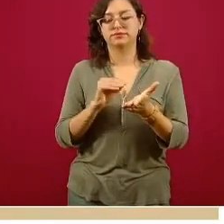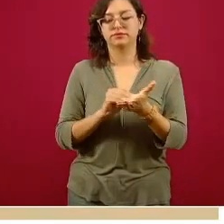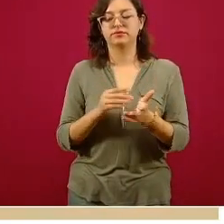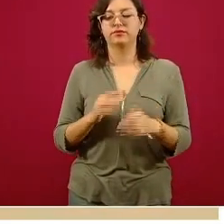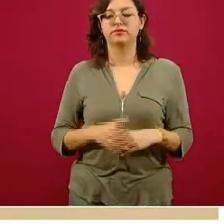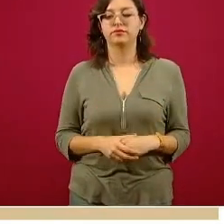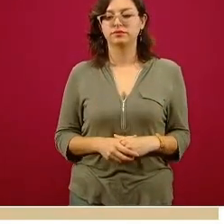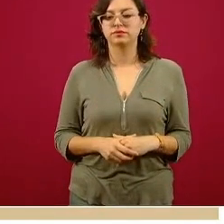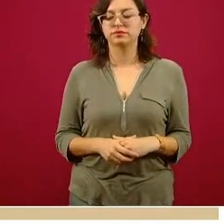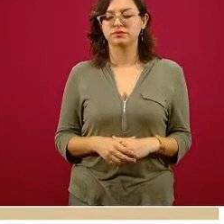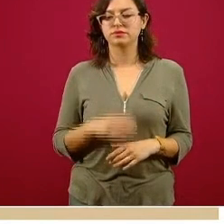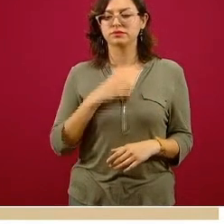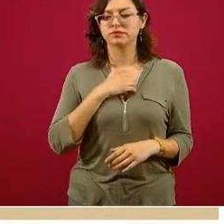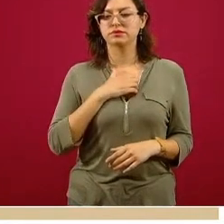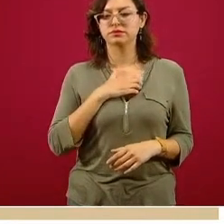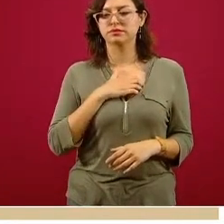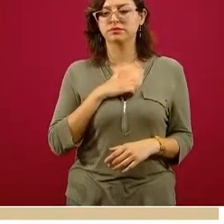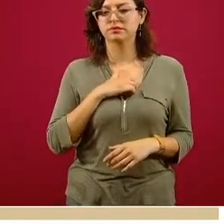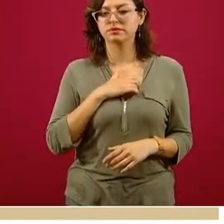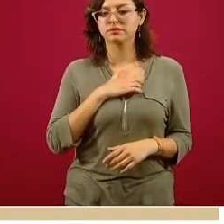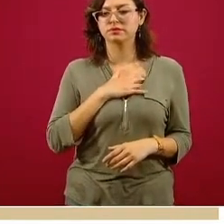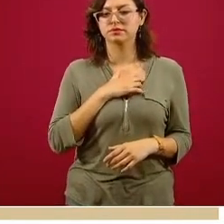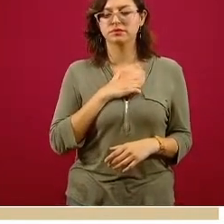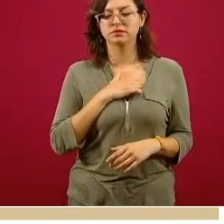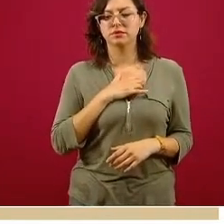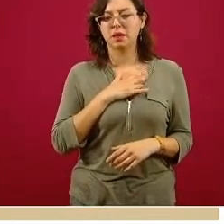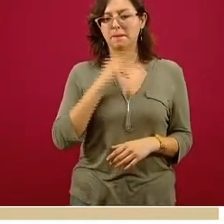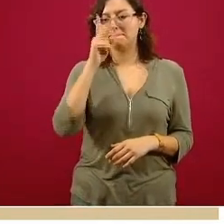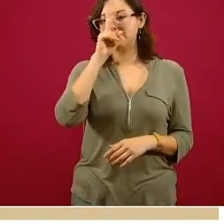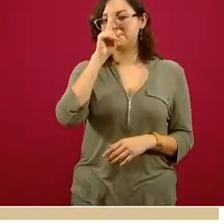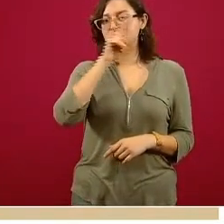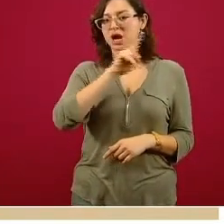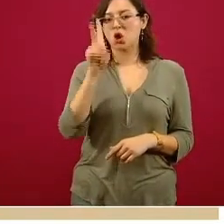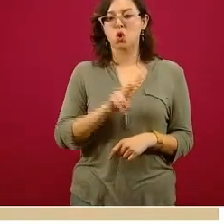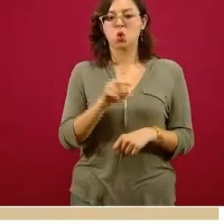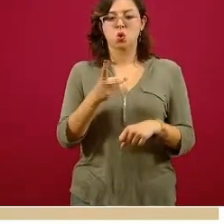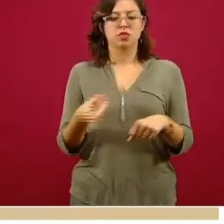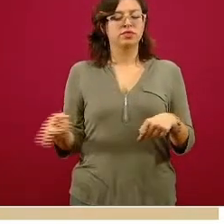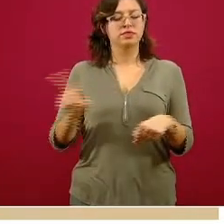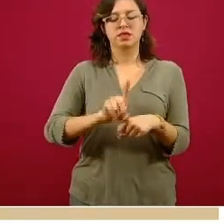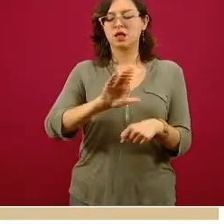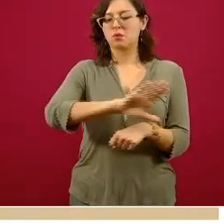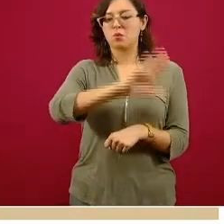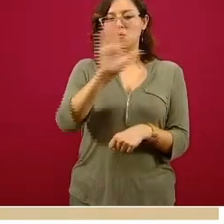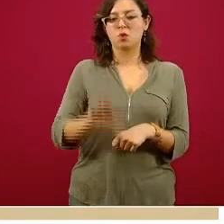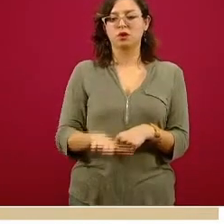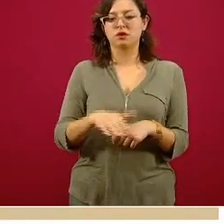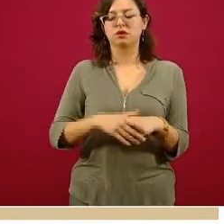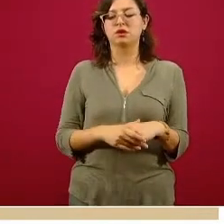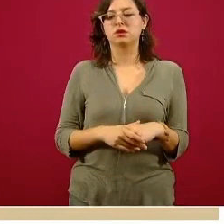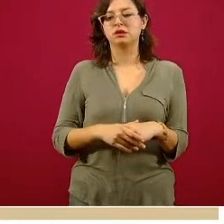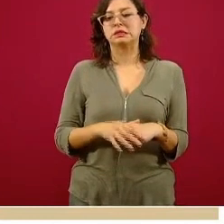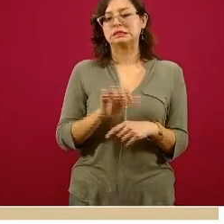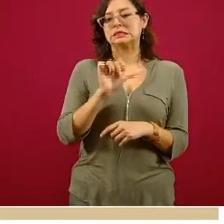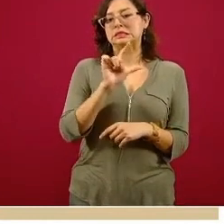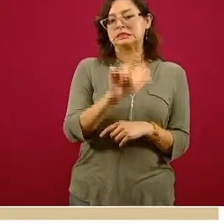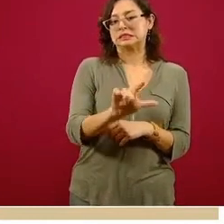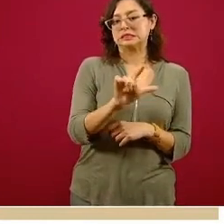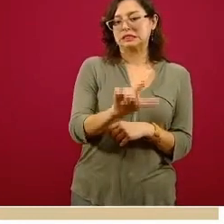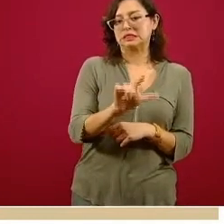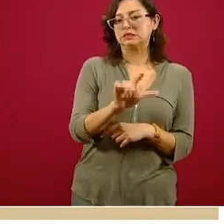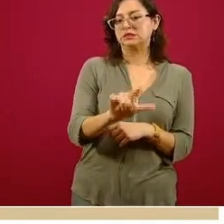Los rangos máximos o el día máximo de defunciones que tuvimos está alrededor de 17,